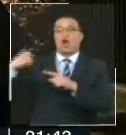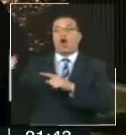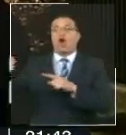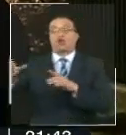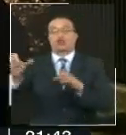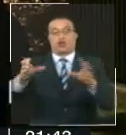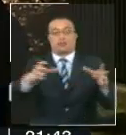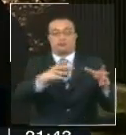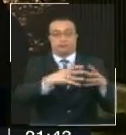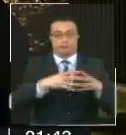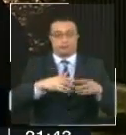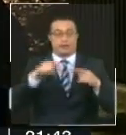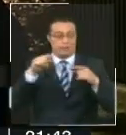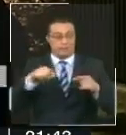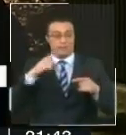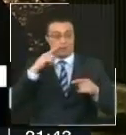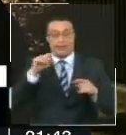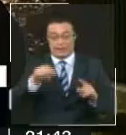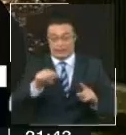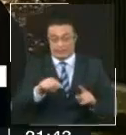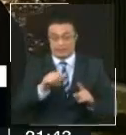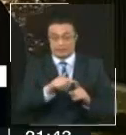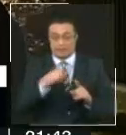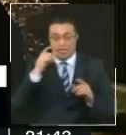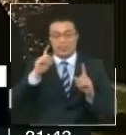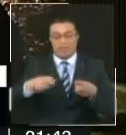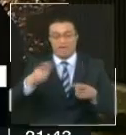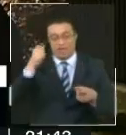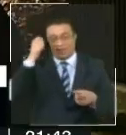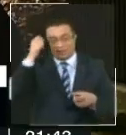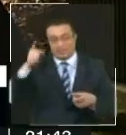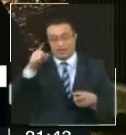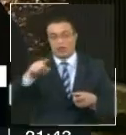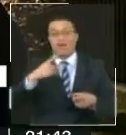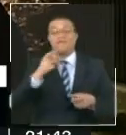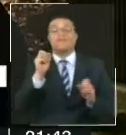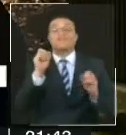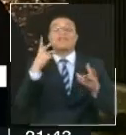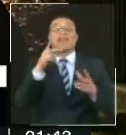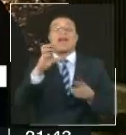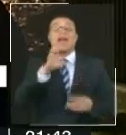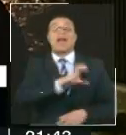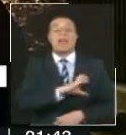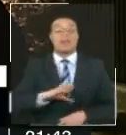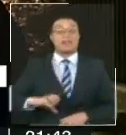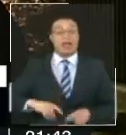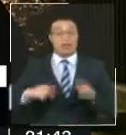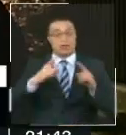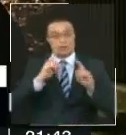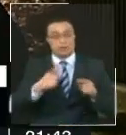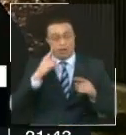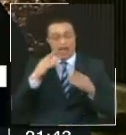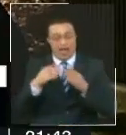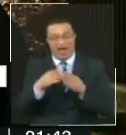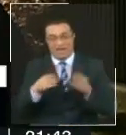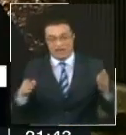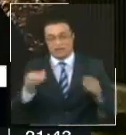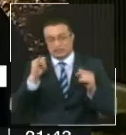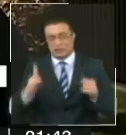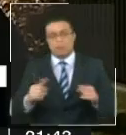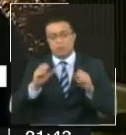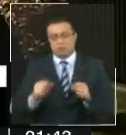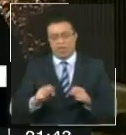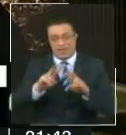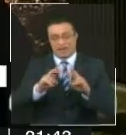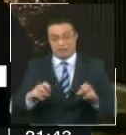del pacto O sea desde esa perspectiva hay que tener hay que entender que en la vida de los estados la pertenencia o no determinados pactos siempre está abierta y siempre puede revisarse